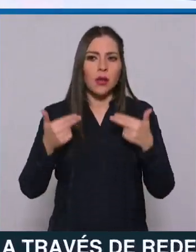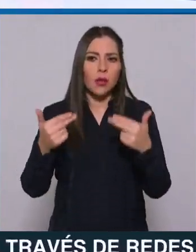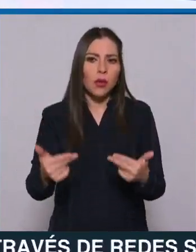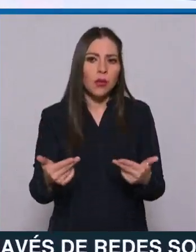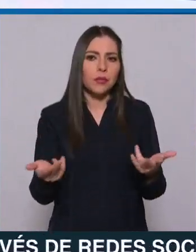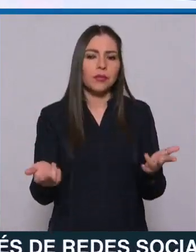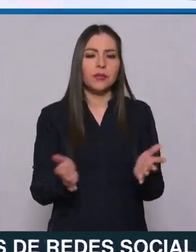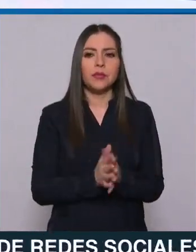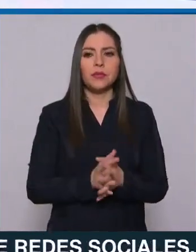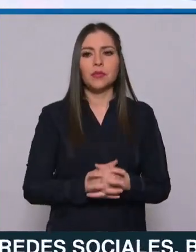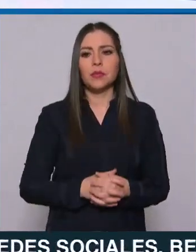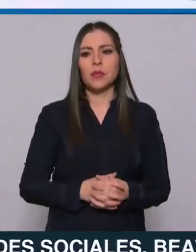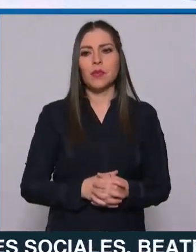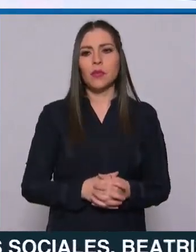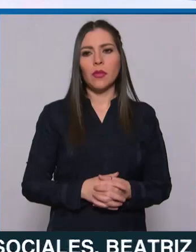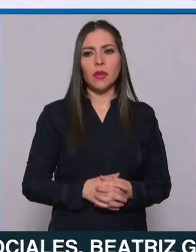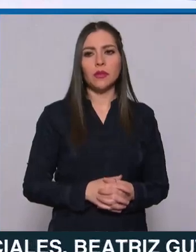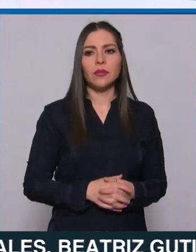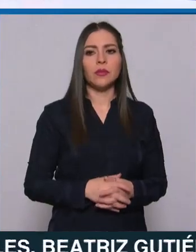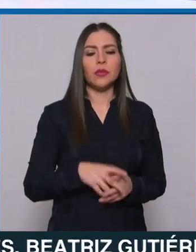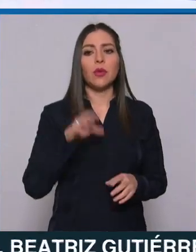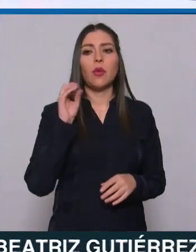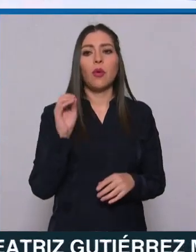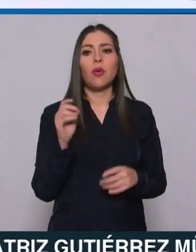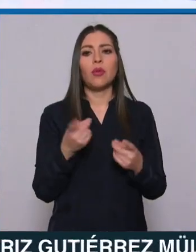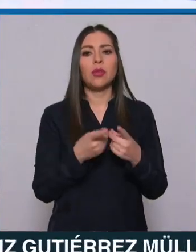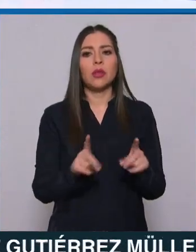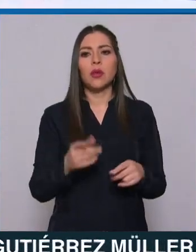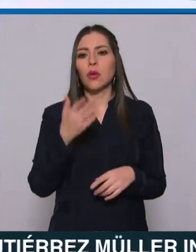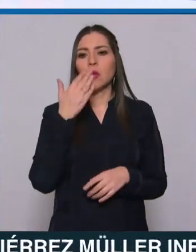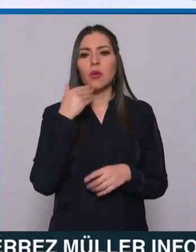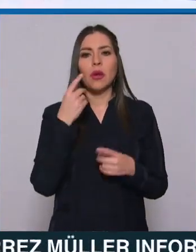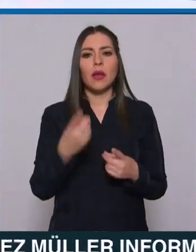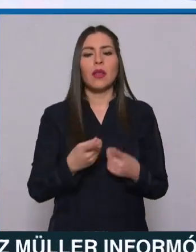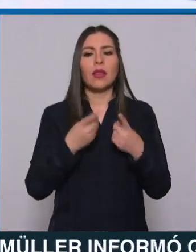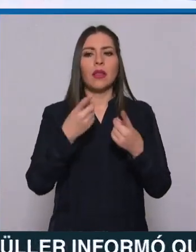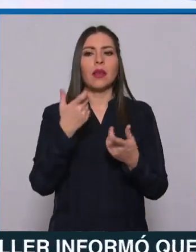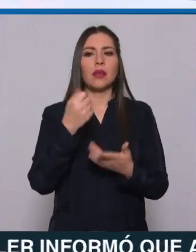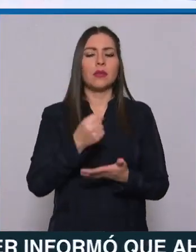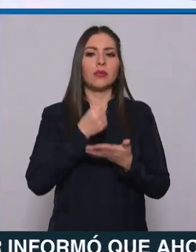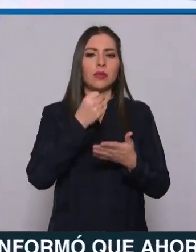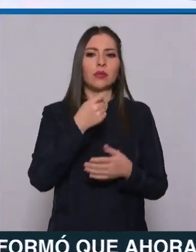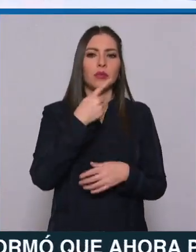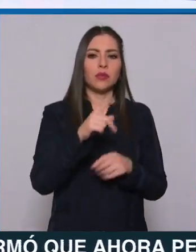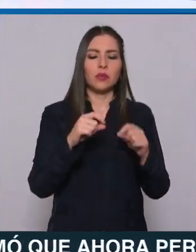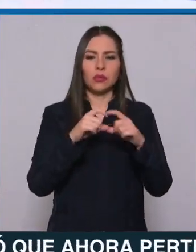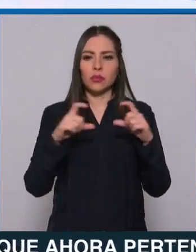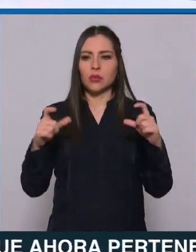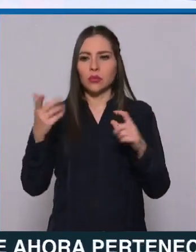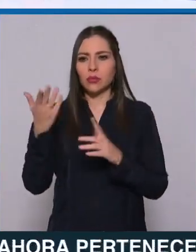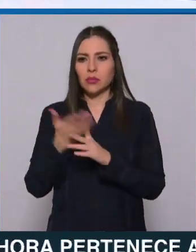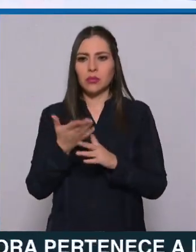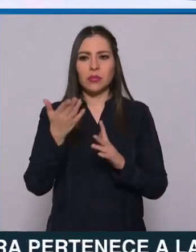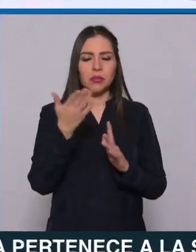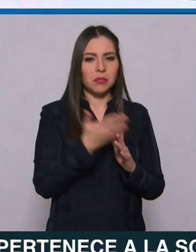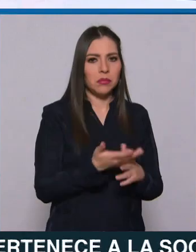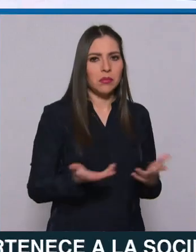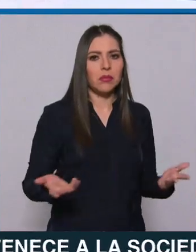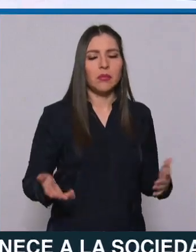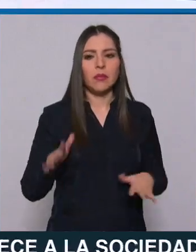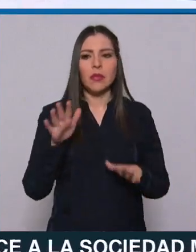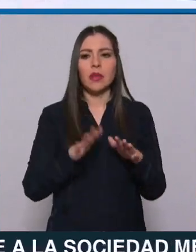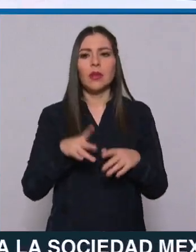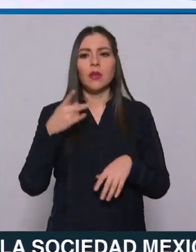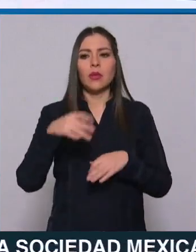cuando hay un divorcio no le toca proporcionalmente la parte. el trabajo del hogar que no